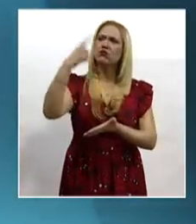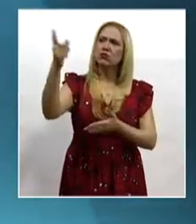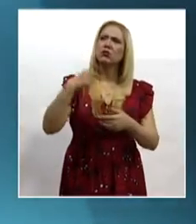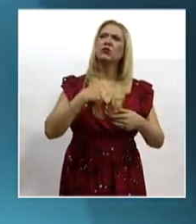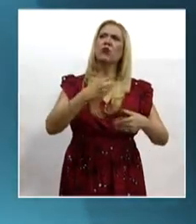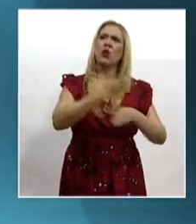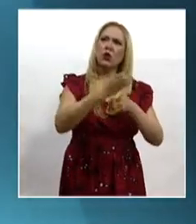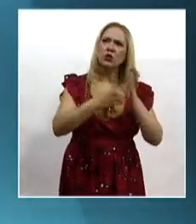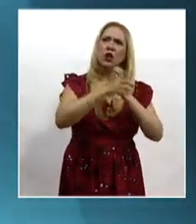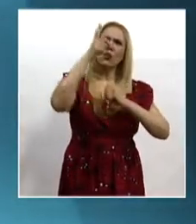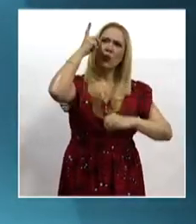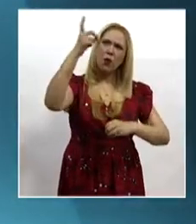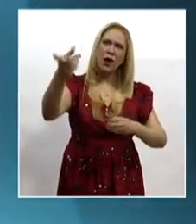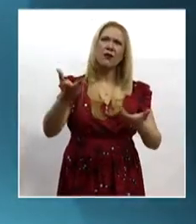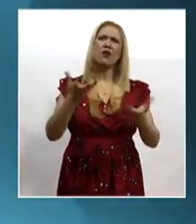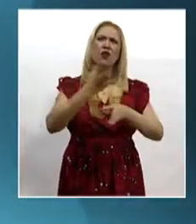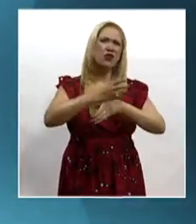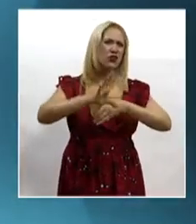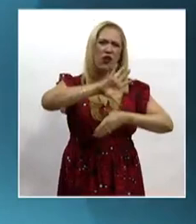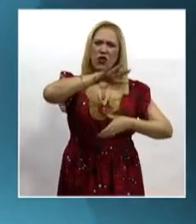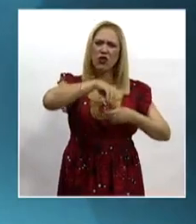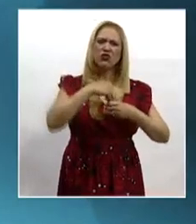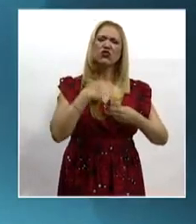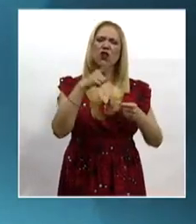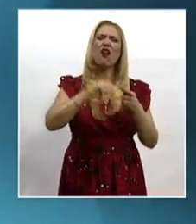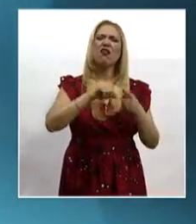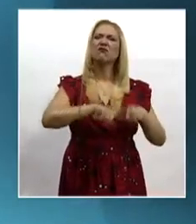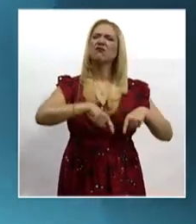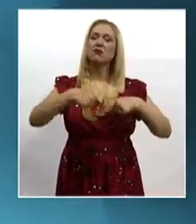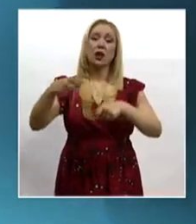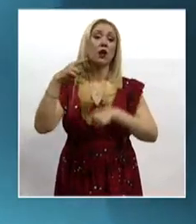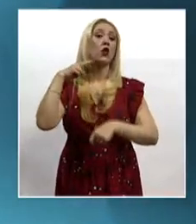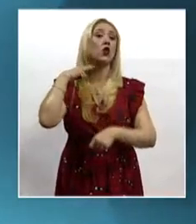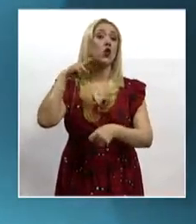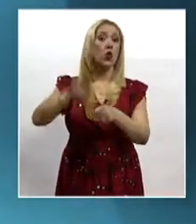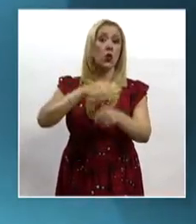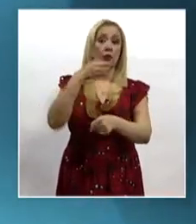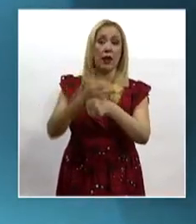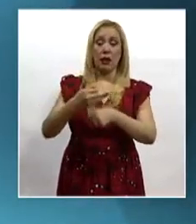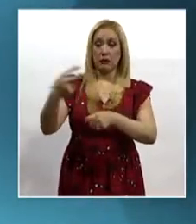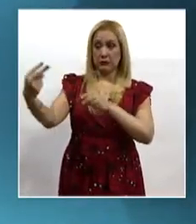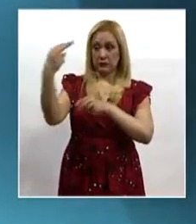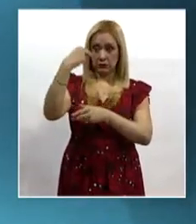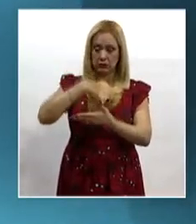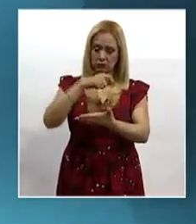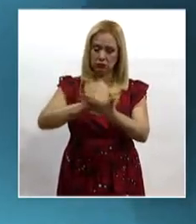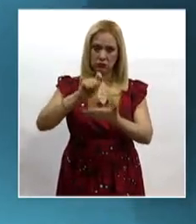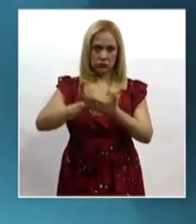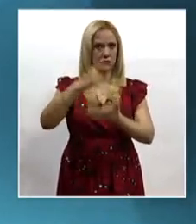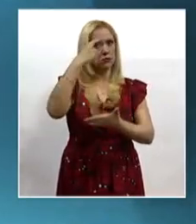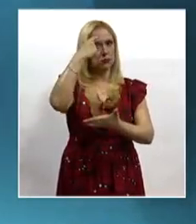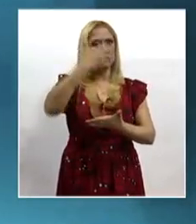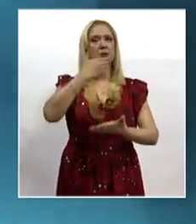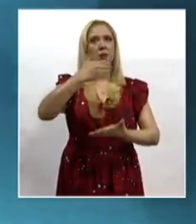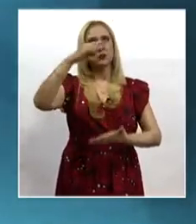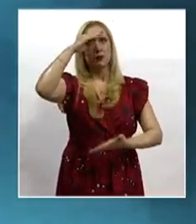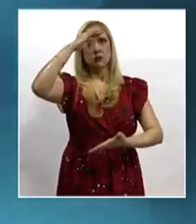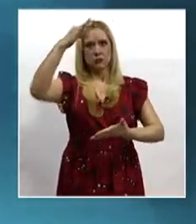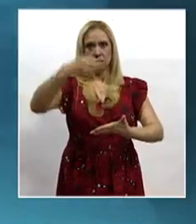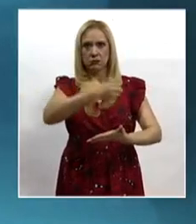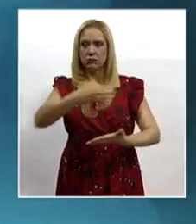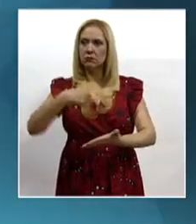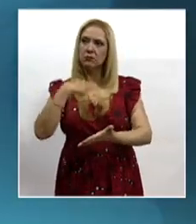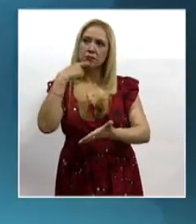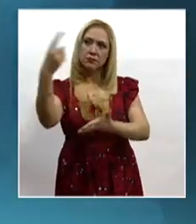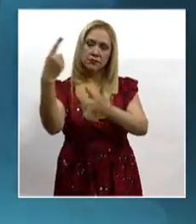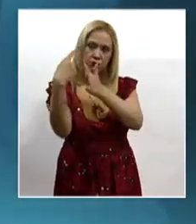asuntos relacionados. El testamento se debe elaborar ante un notario y en pleno uso de las facultades mentales. Se trata de una herramienta que da